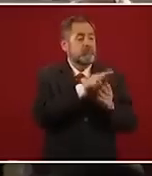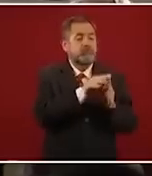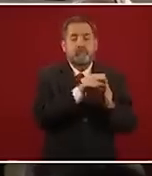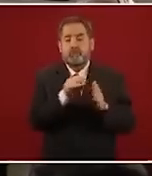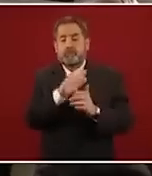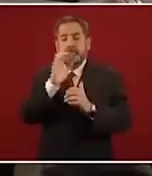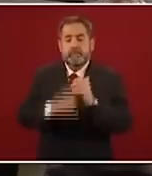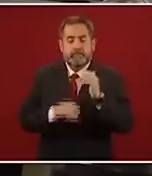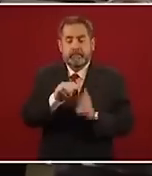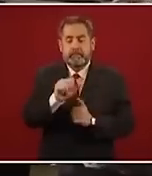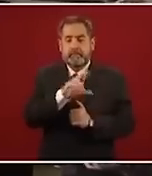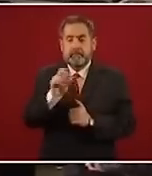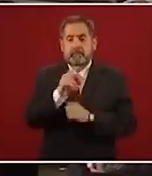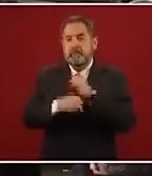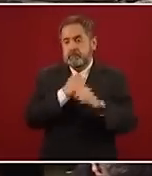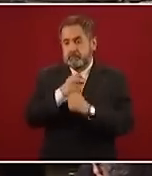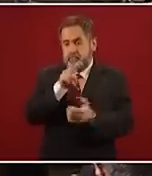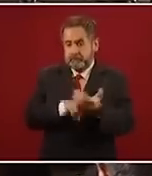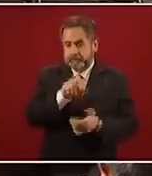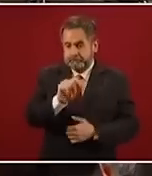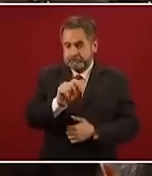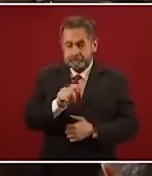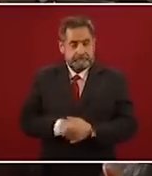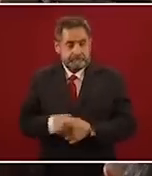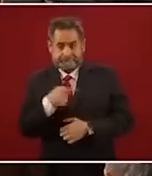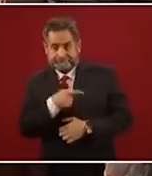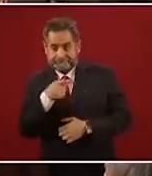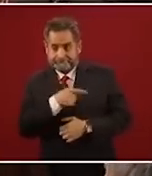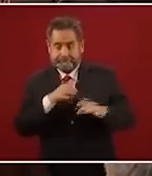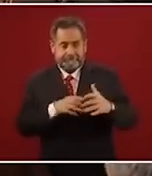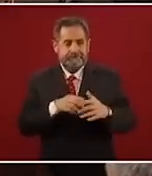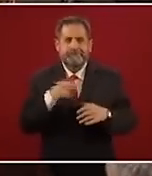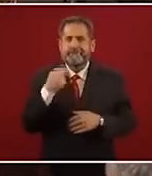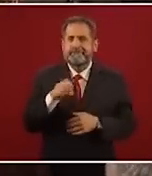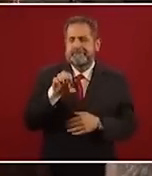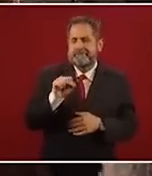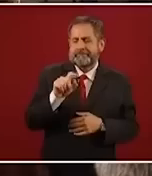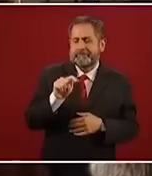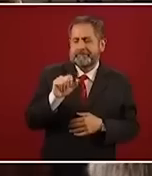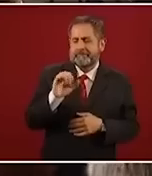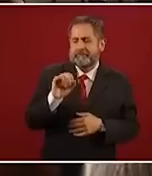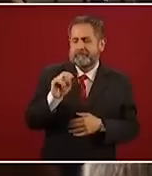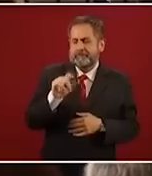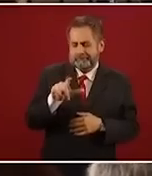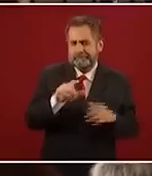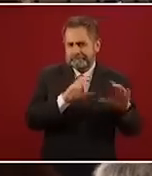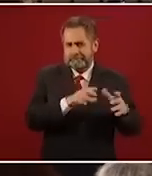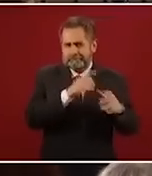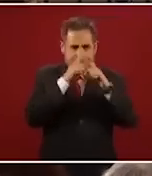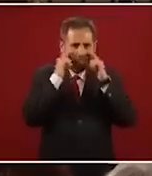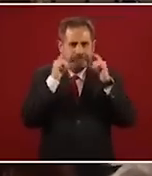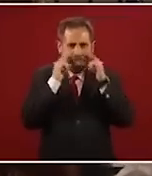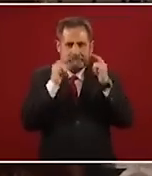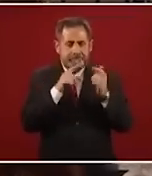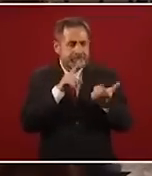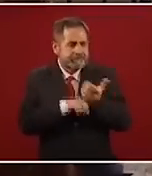en marzo de 2020. Esta influenza es la influenza estacional y hoy este virus o los